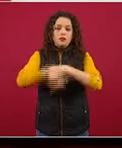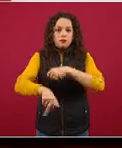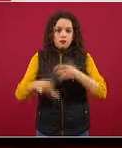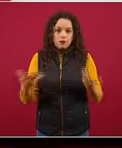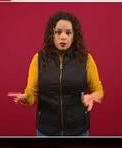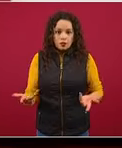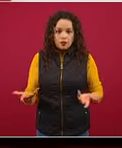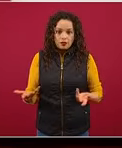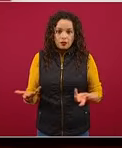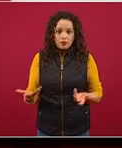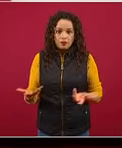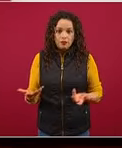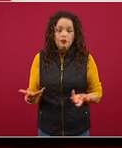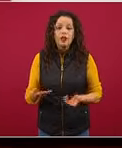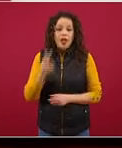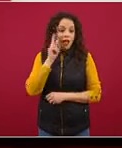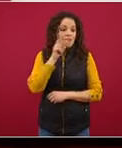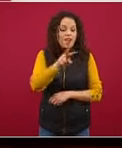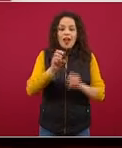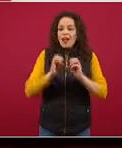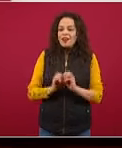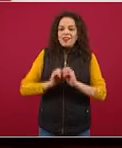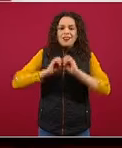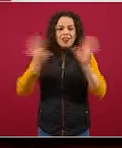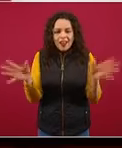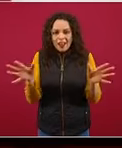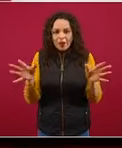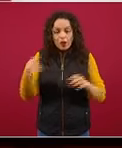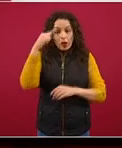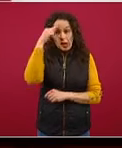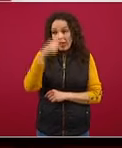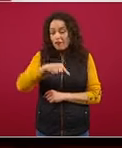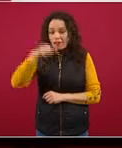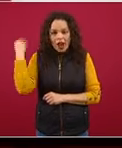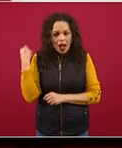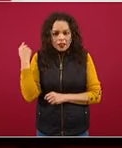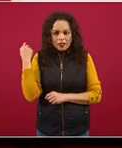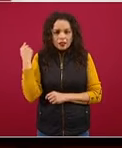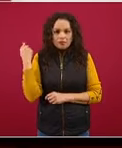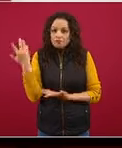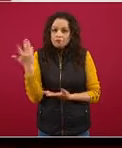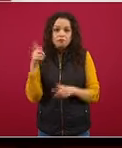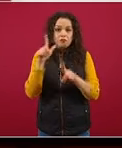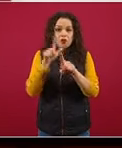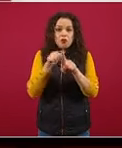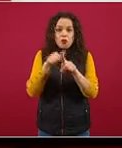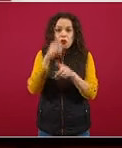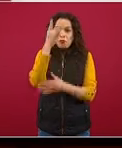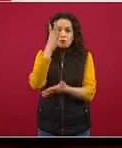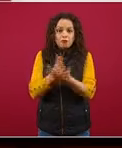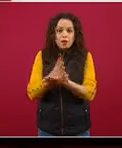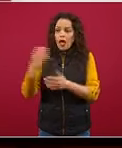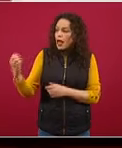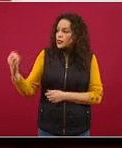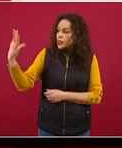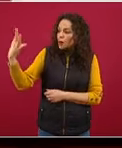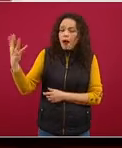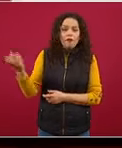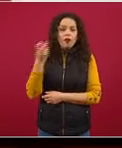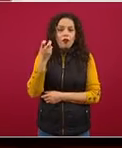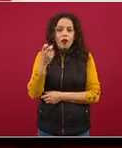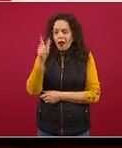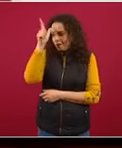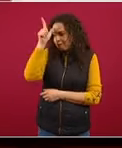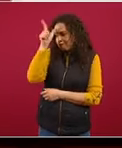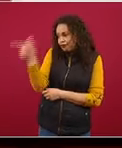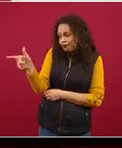que se visualiza de forma fácil en un color, en un semáforo. Entonces, es